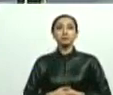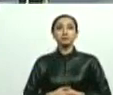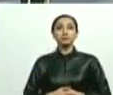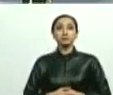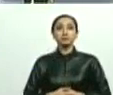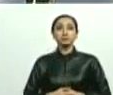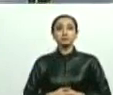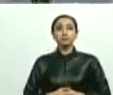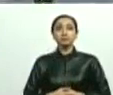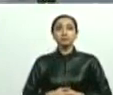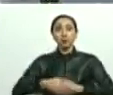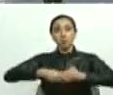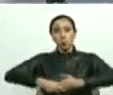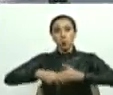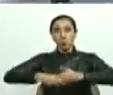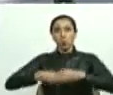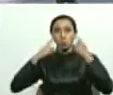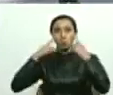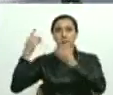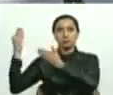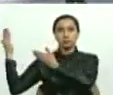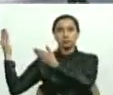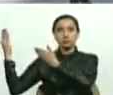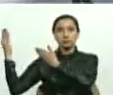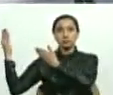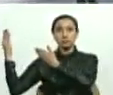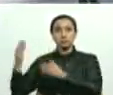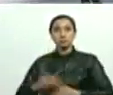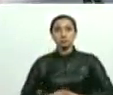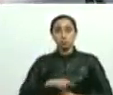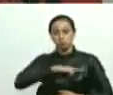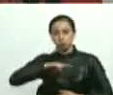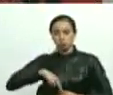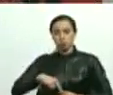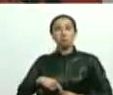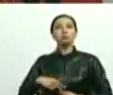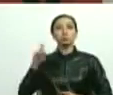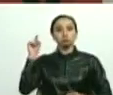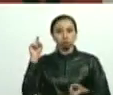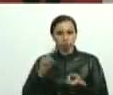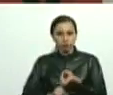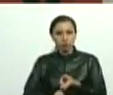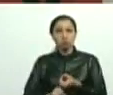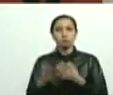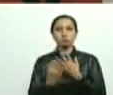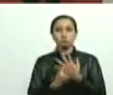Quiero presentarla en público, pues nos casamos, somos felices.